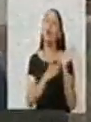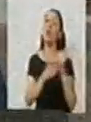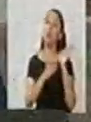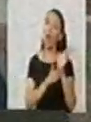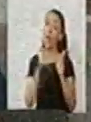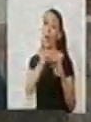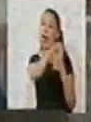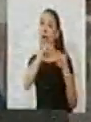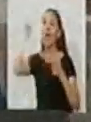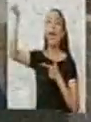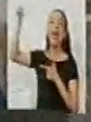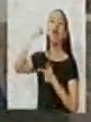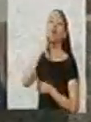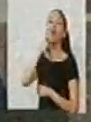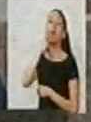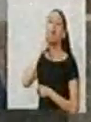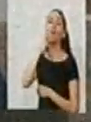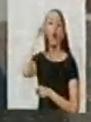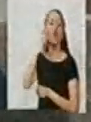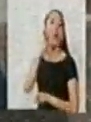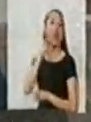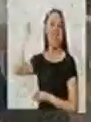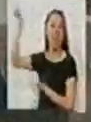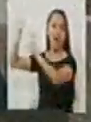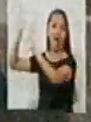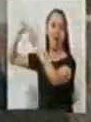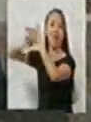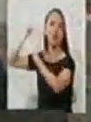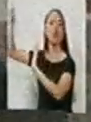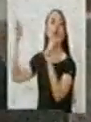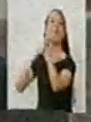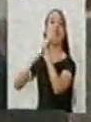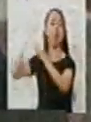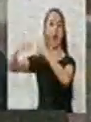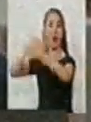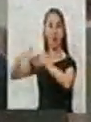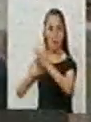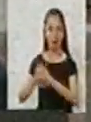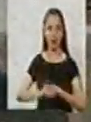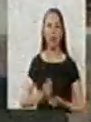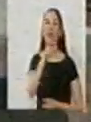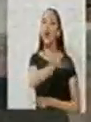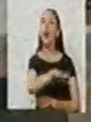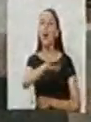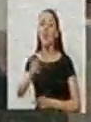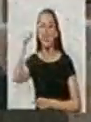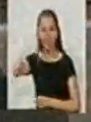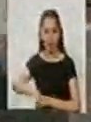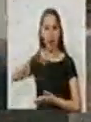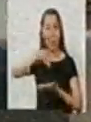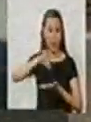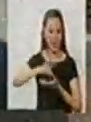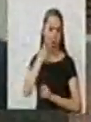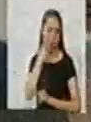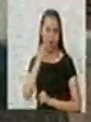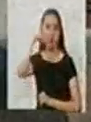casi 9 días allá en Buenos Aires y gracias a Dios positivo. Bueno, ¿qué se le dice al chico que está esforzándose aquí en Perico, que recién se está